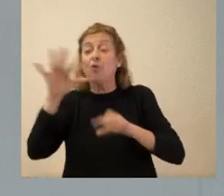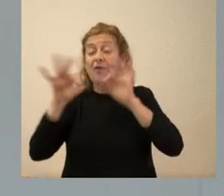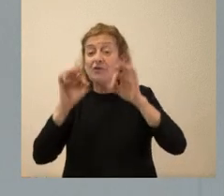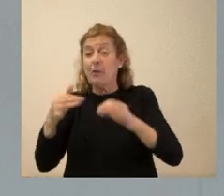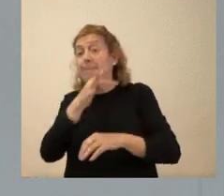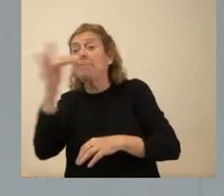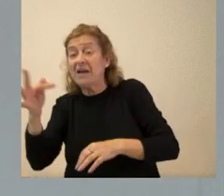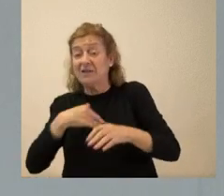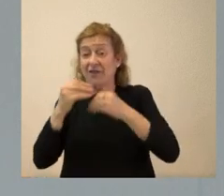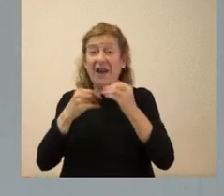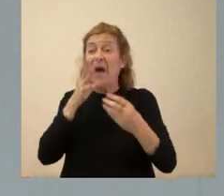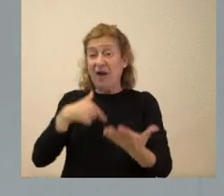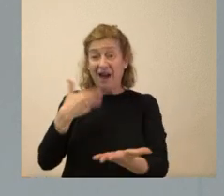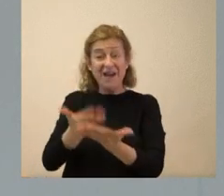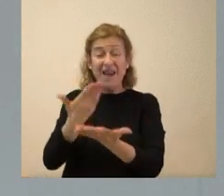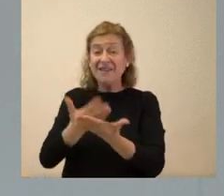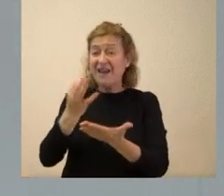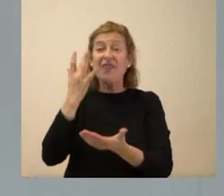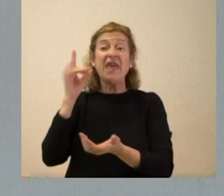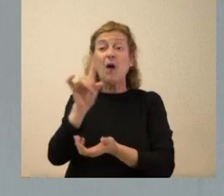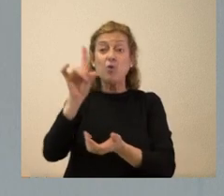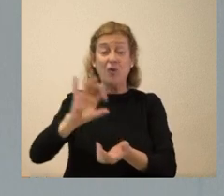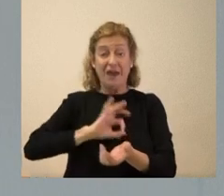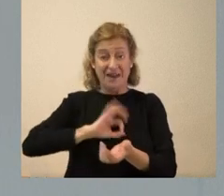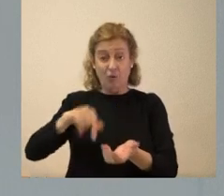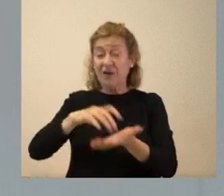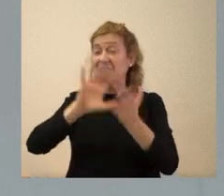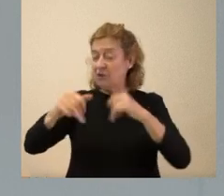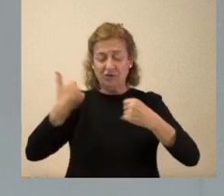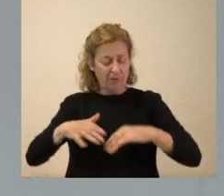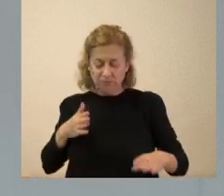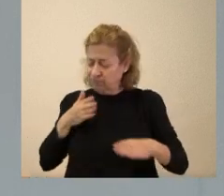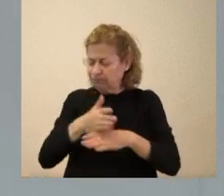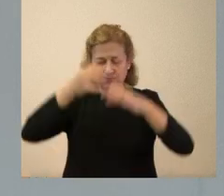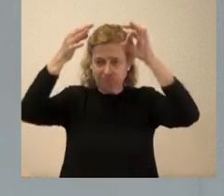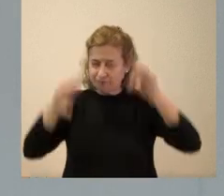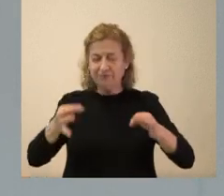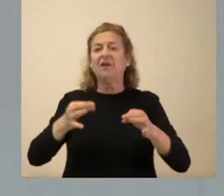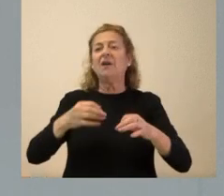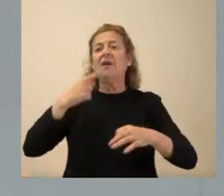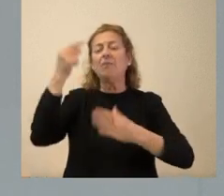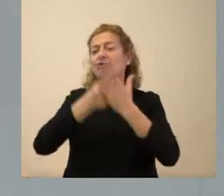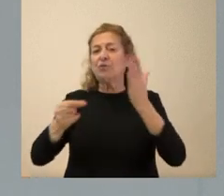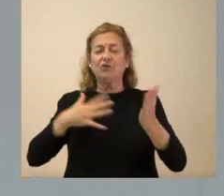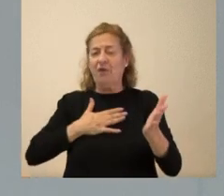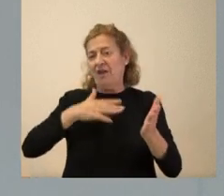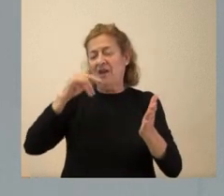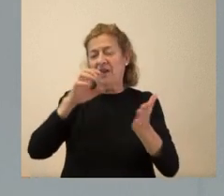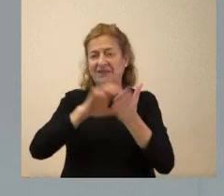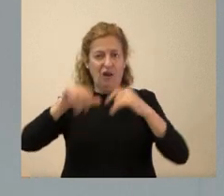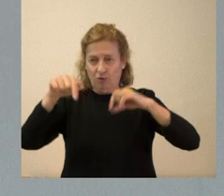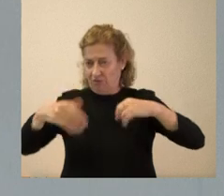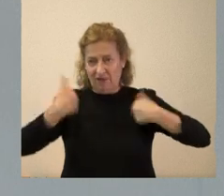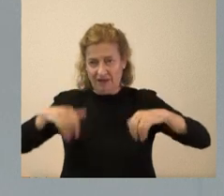yo la garantía que ofrezco es que el día 1 de enero en castillero entra en vigor el presupuesto de la comunidad Autónoma que el día 31 el sábado